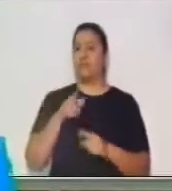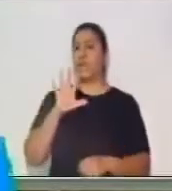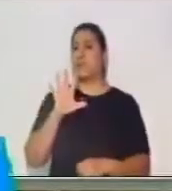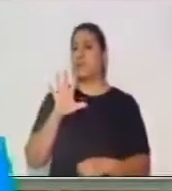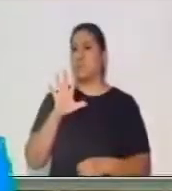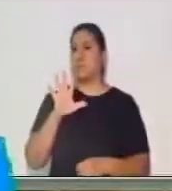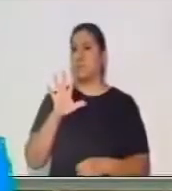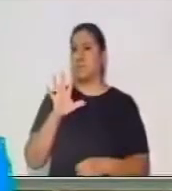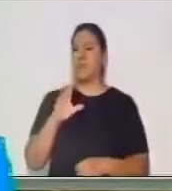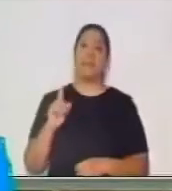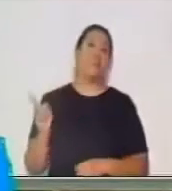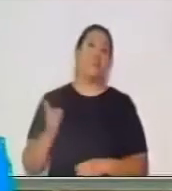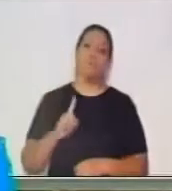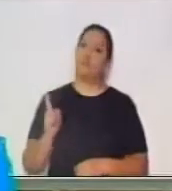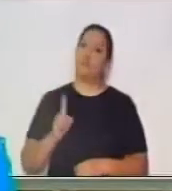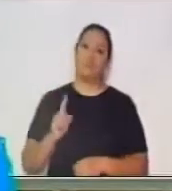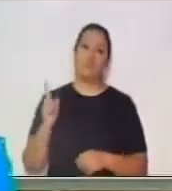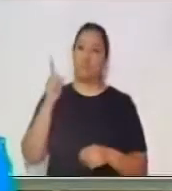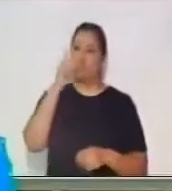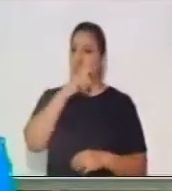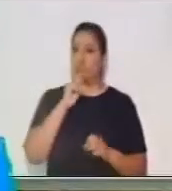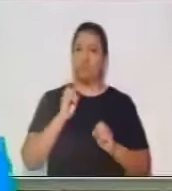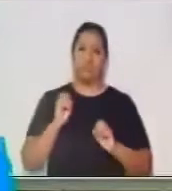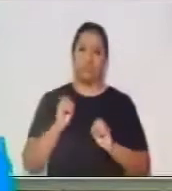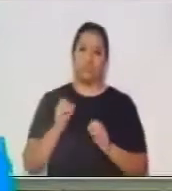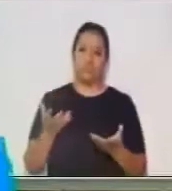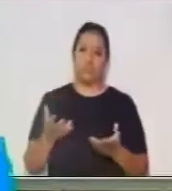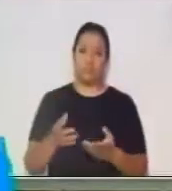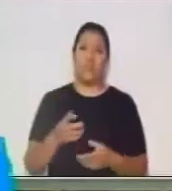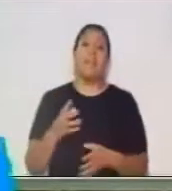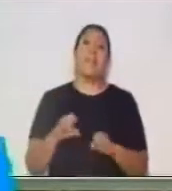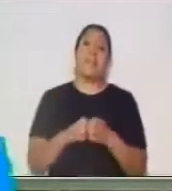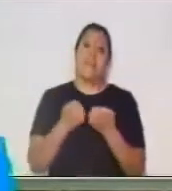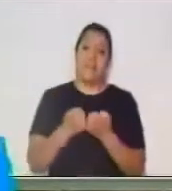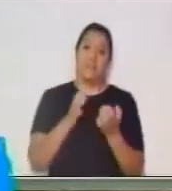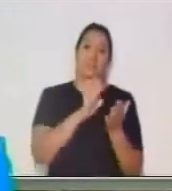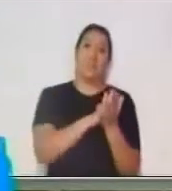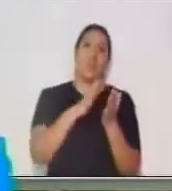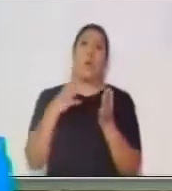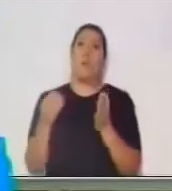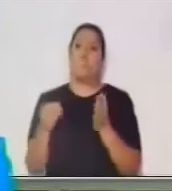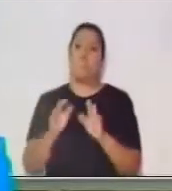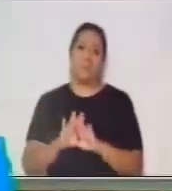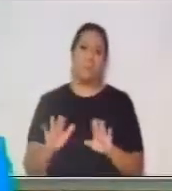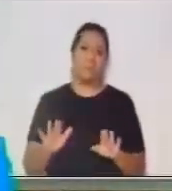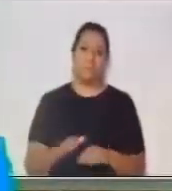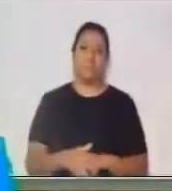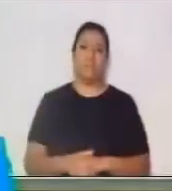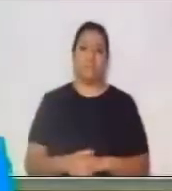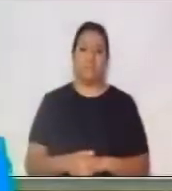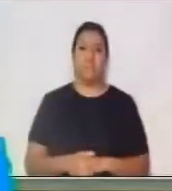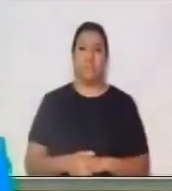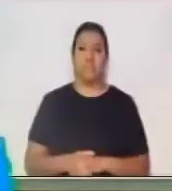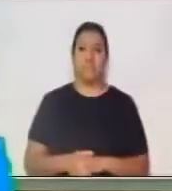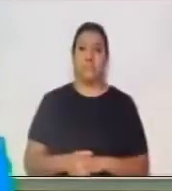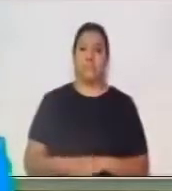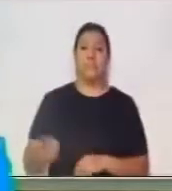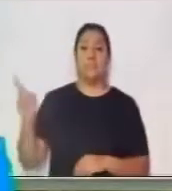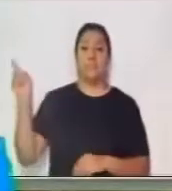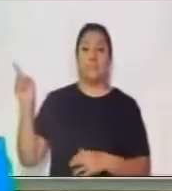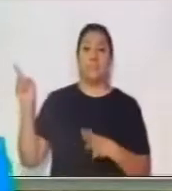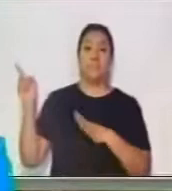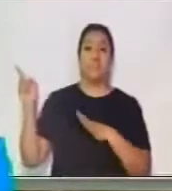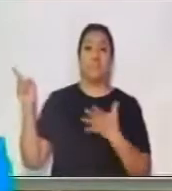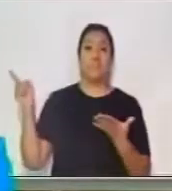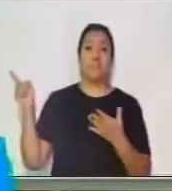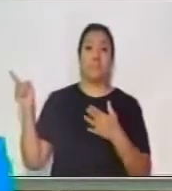Vamos la próxima semana. No, chiquita. Antes, te saco de chambear. Mira,